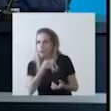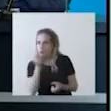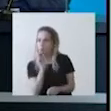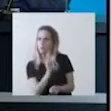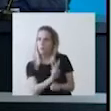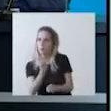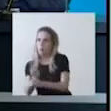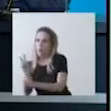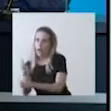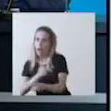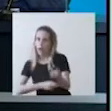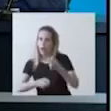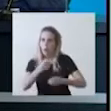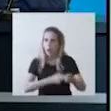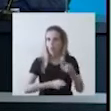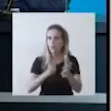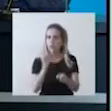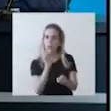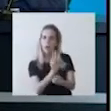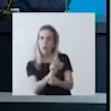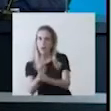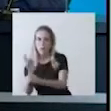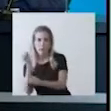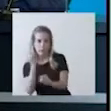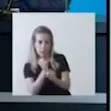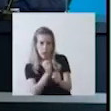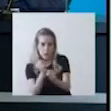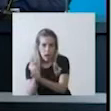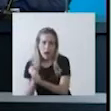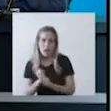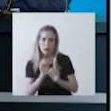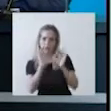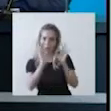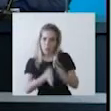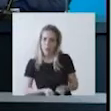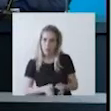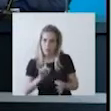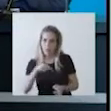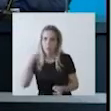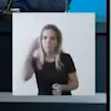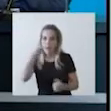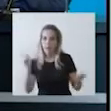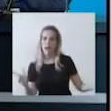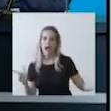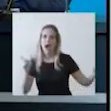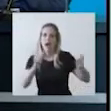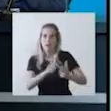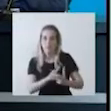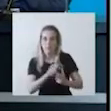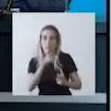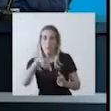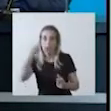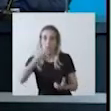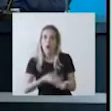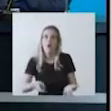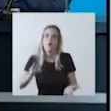Times, como la profesión de mayor riesgo de todos los trabajos y profesiones que hay. Entonces, si nos estamos cuidando entre